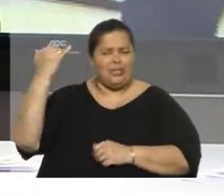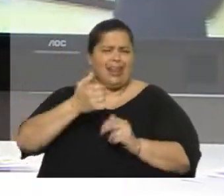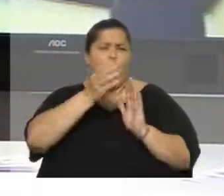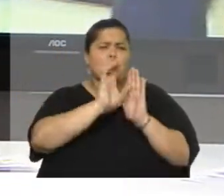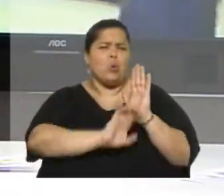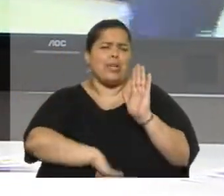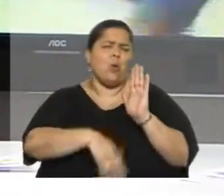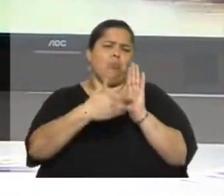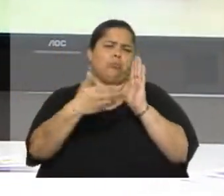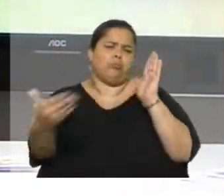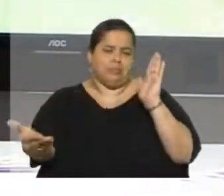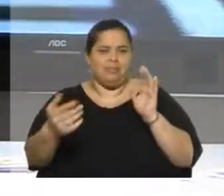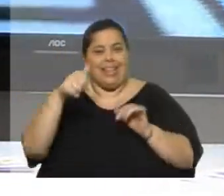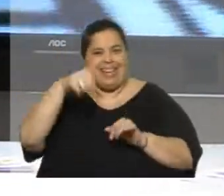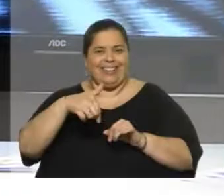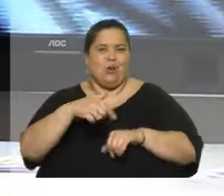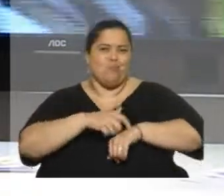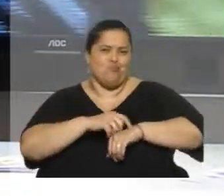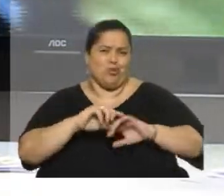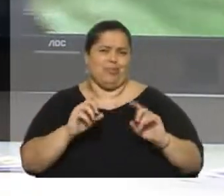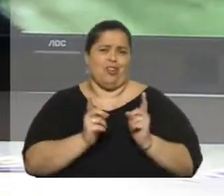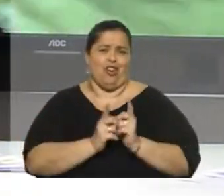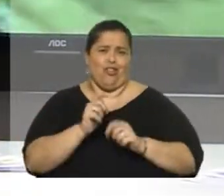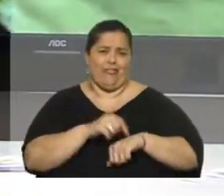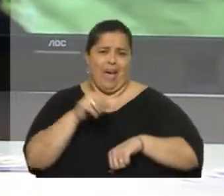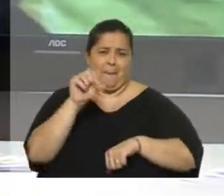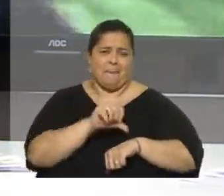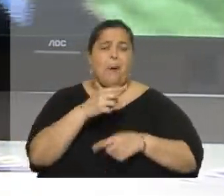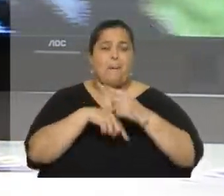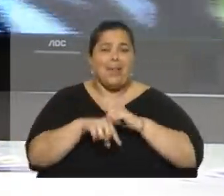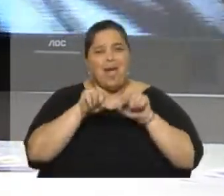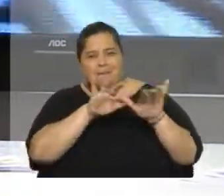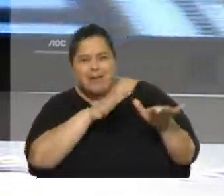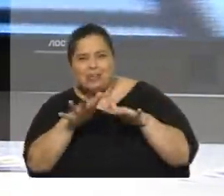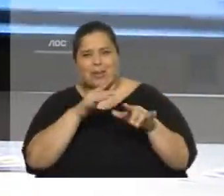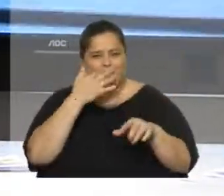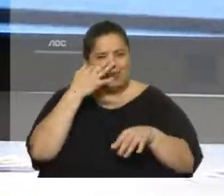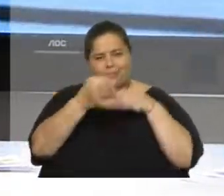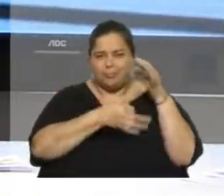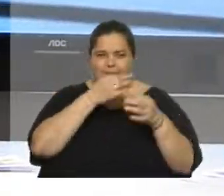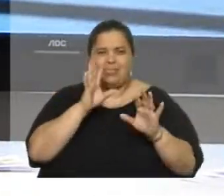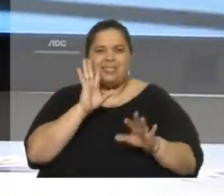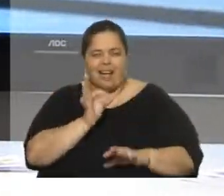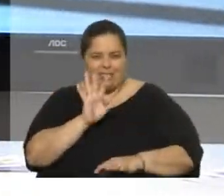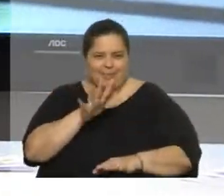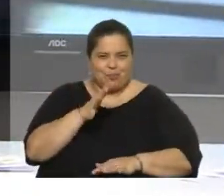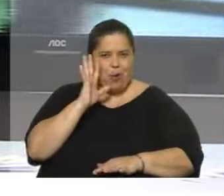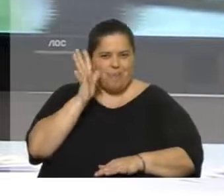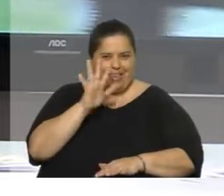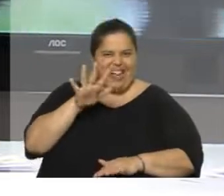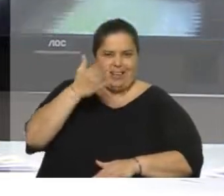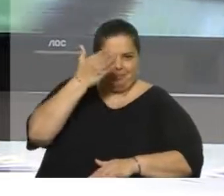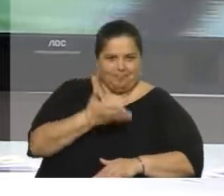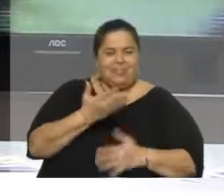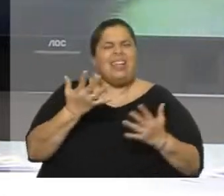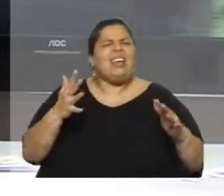pero esto es televisión y no vamos a dar de todo. Pero allí ya de alguna manera ustedes imaginan. ¿Y qué es